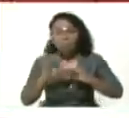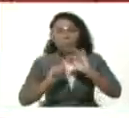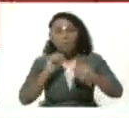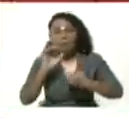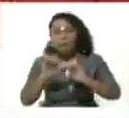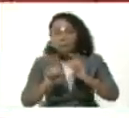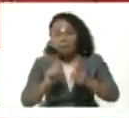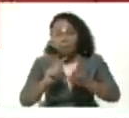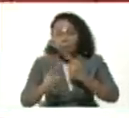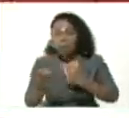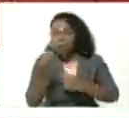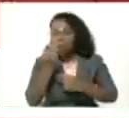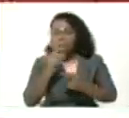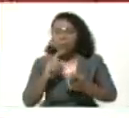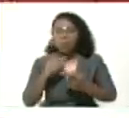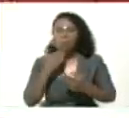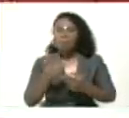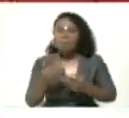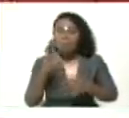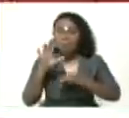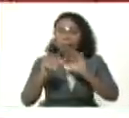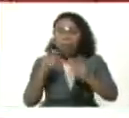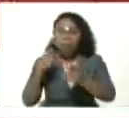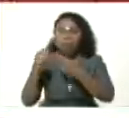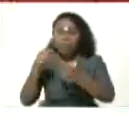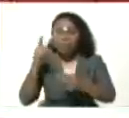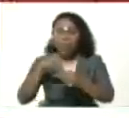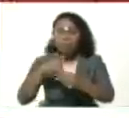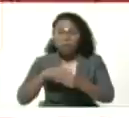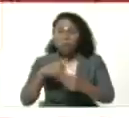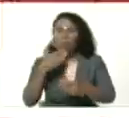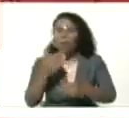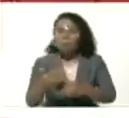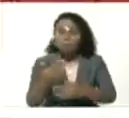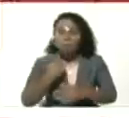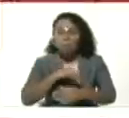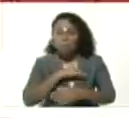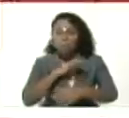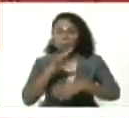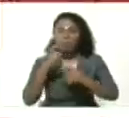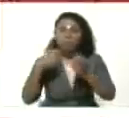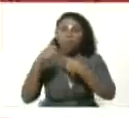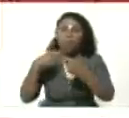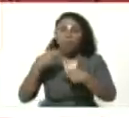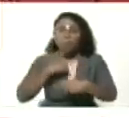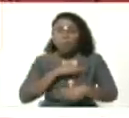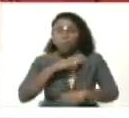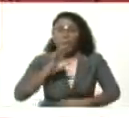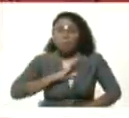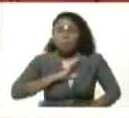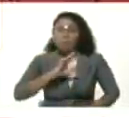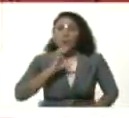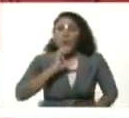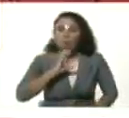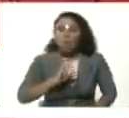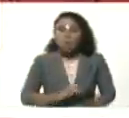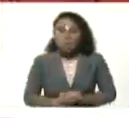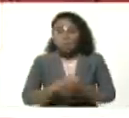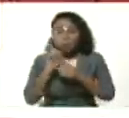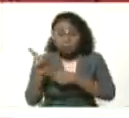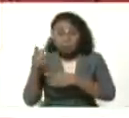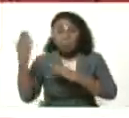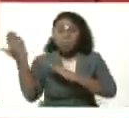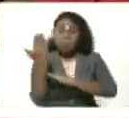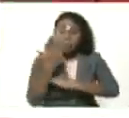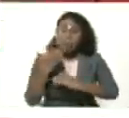nosotros compremos alimentos, que no permite que nosotros vendamos nuestro petróleo, que no permite que nosotros comercialicemos nuestro oro. Esas son las sanciones